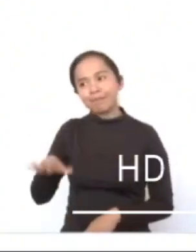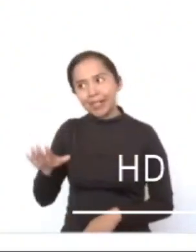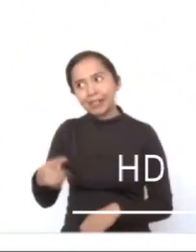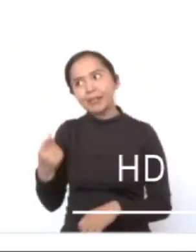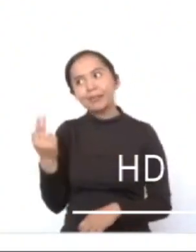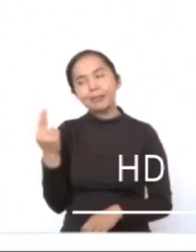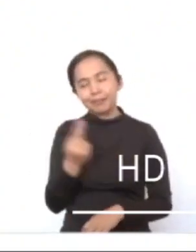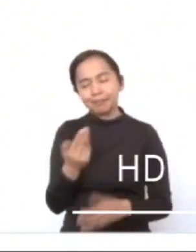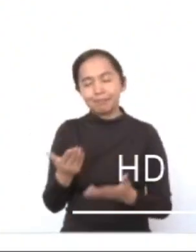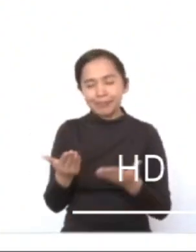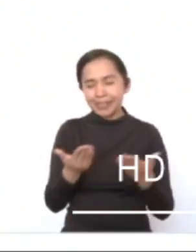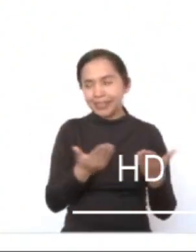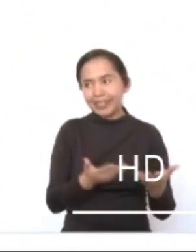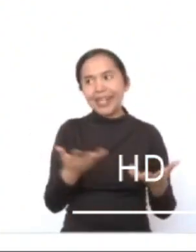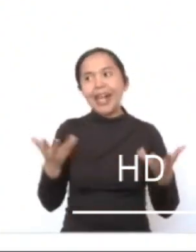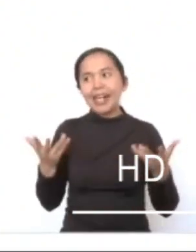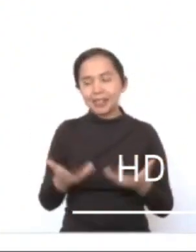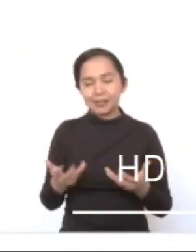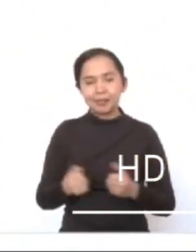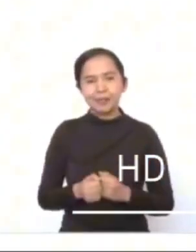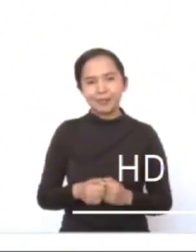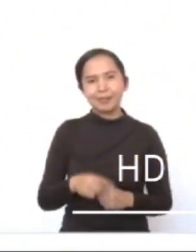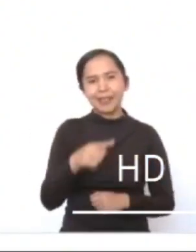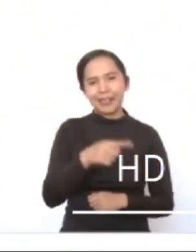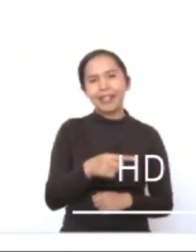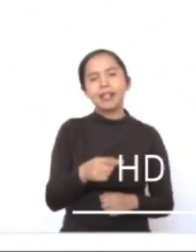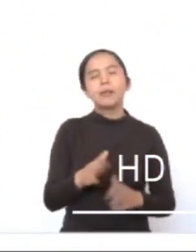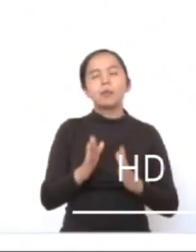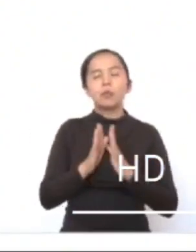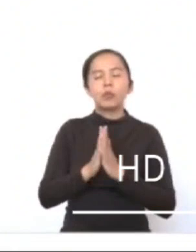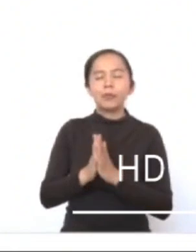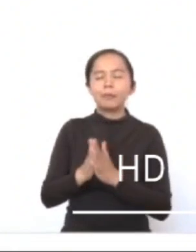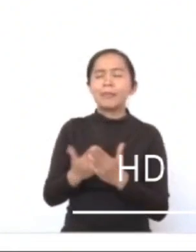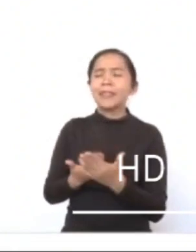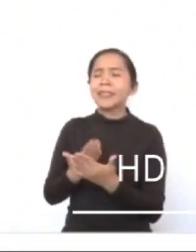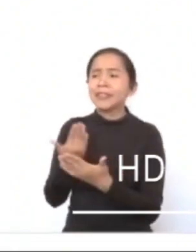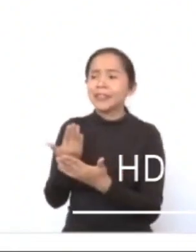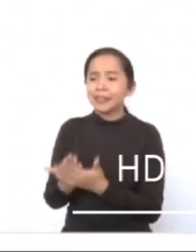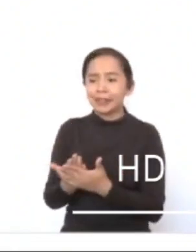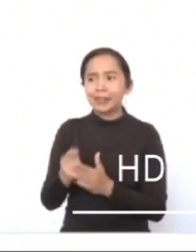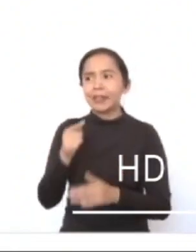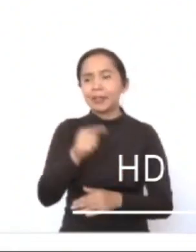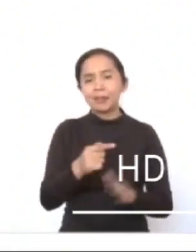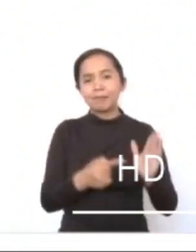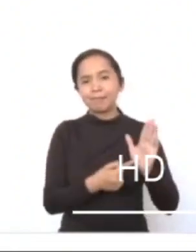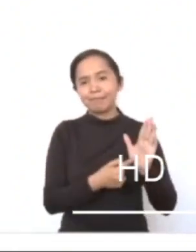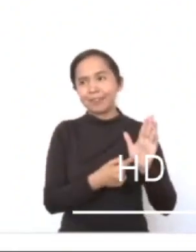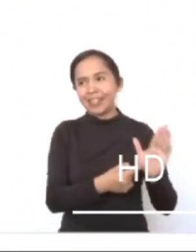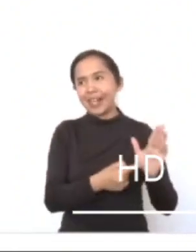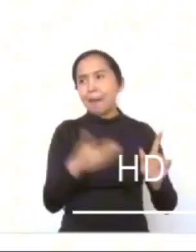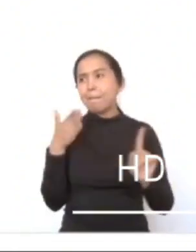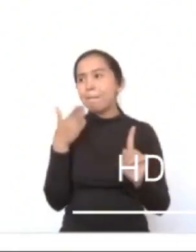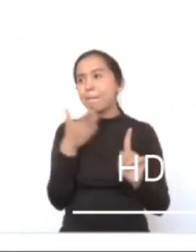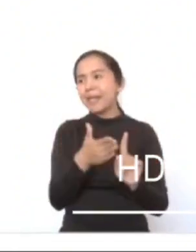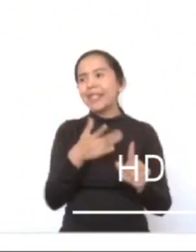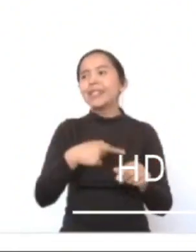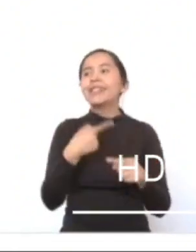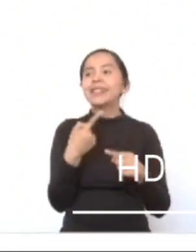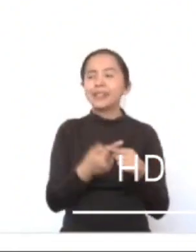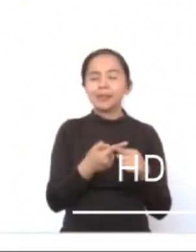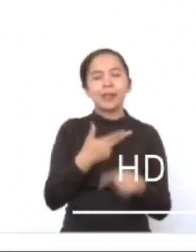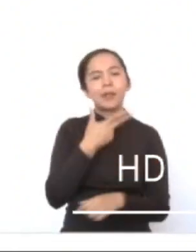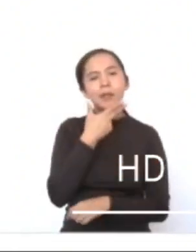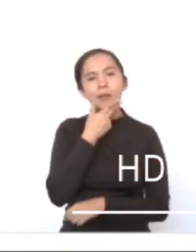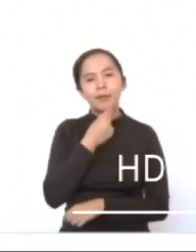las primeras semanas de su llegada. Nos pidió una campaña dirigida a hombres